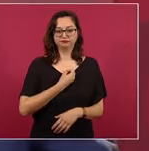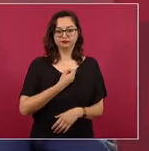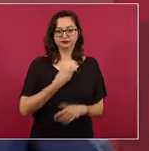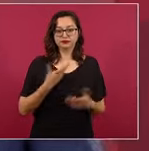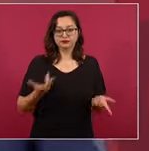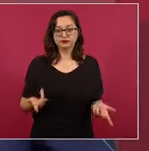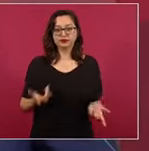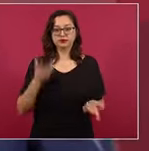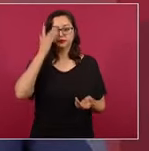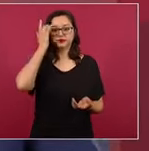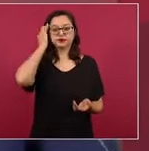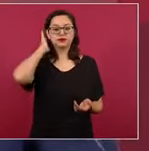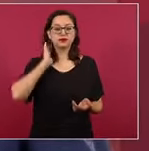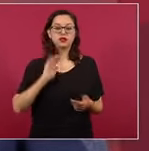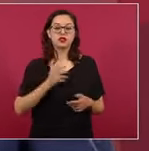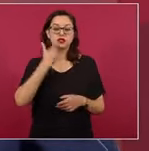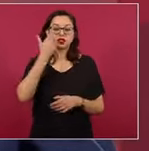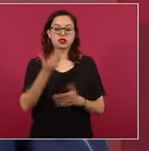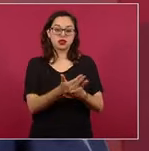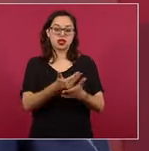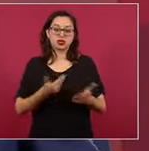quieren dejar todo planchado,